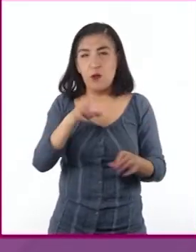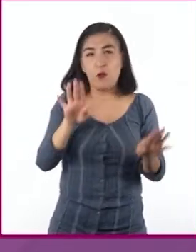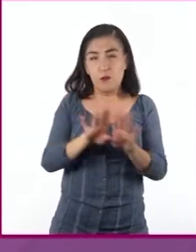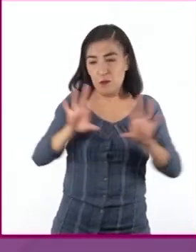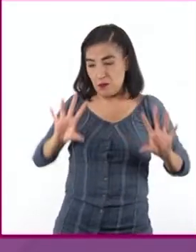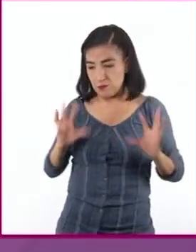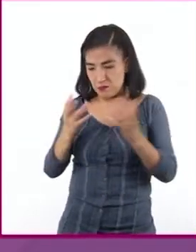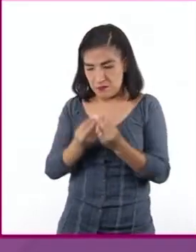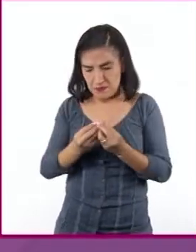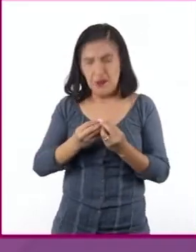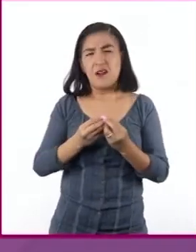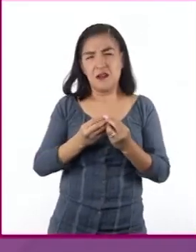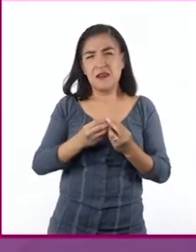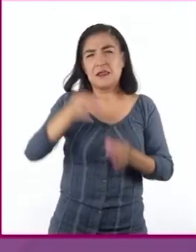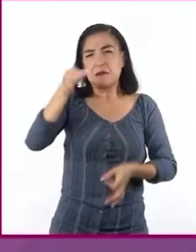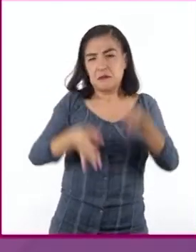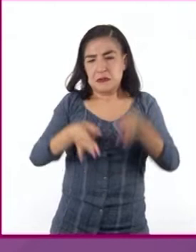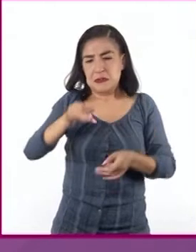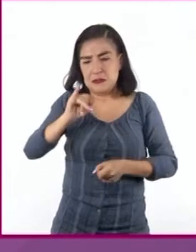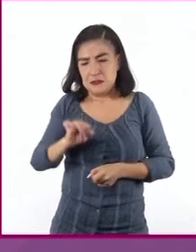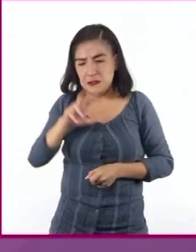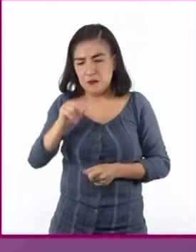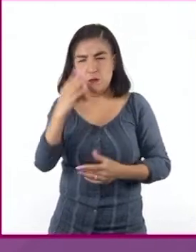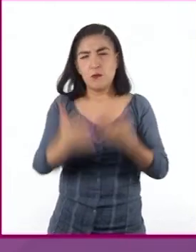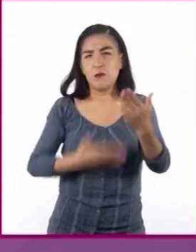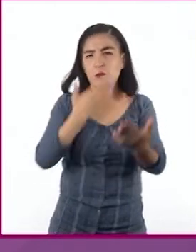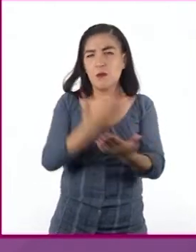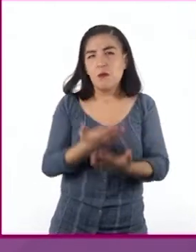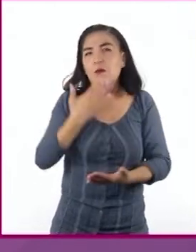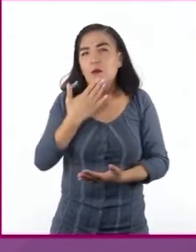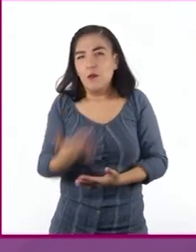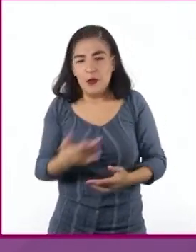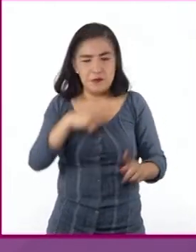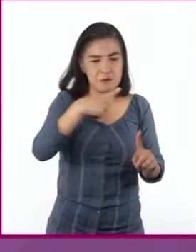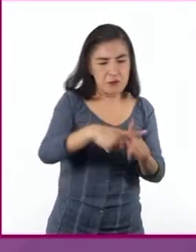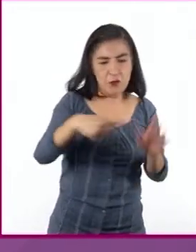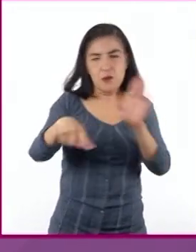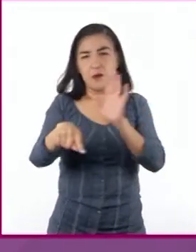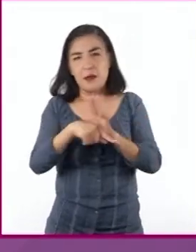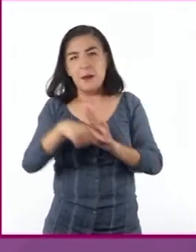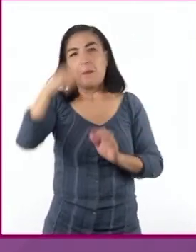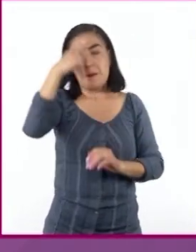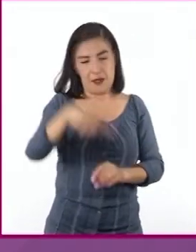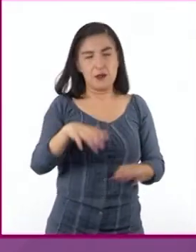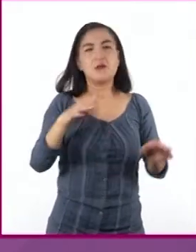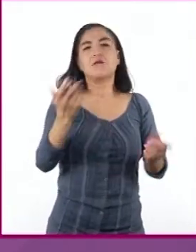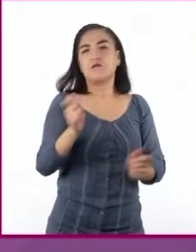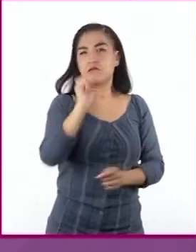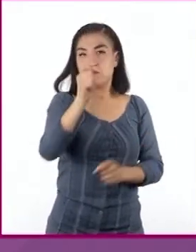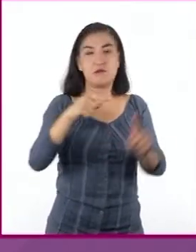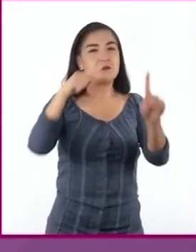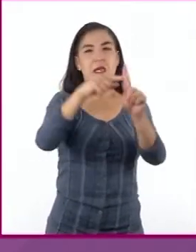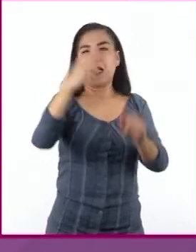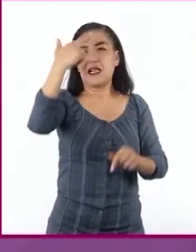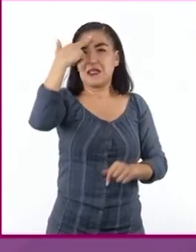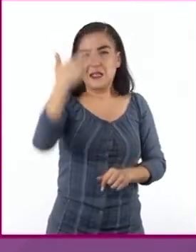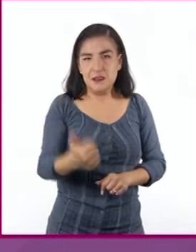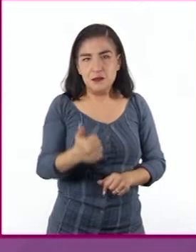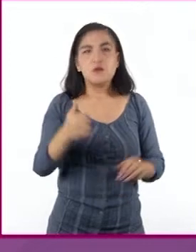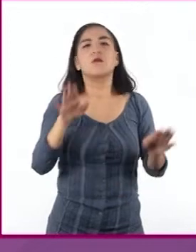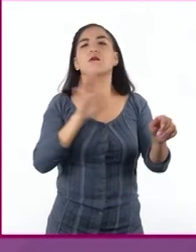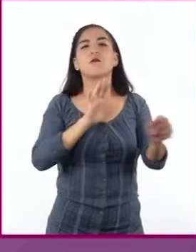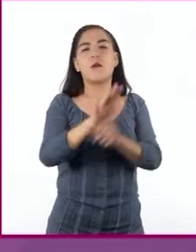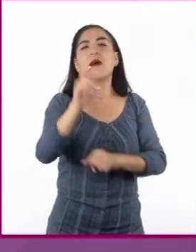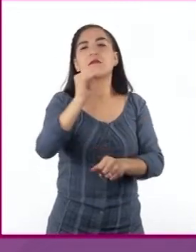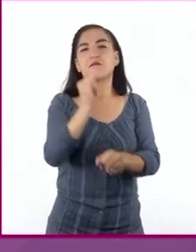cuestionamientos, juicios y propuestas, proceso mediante el cual la razón construye los conocimientos